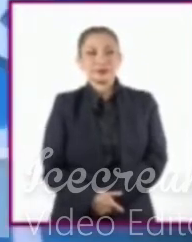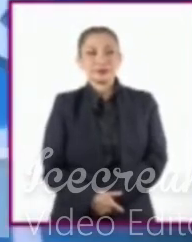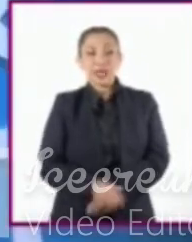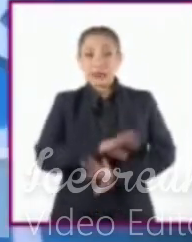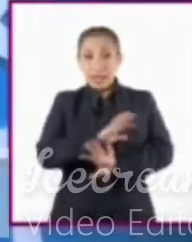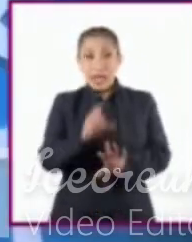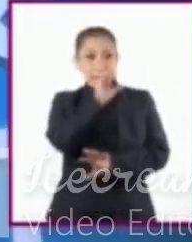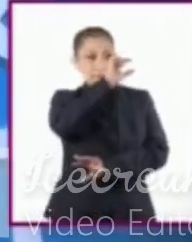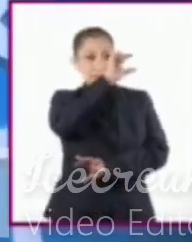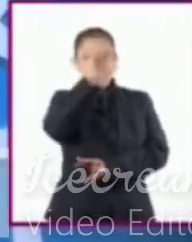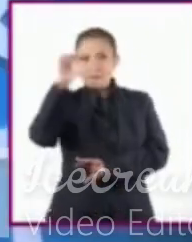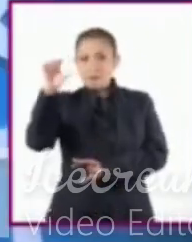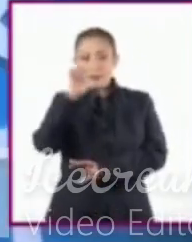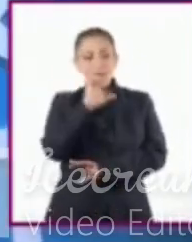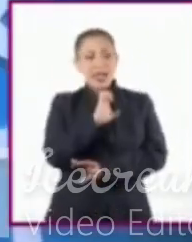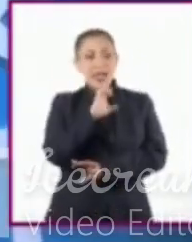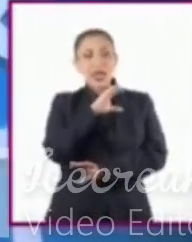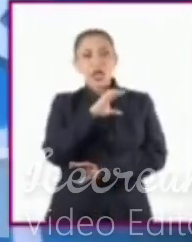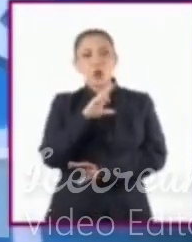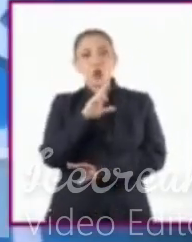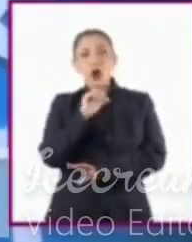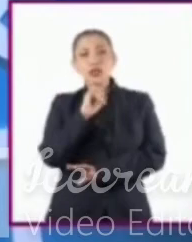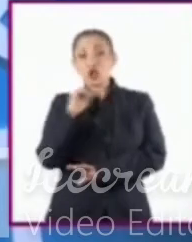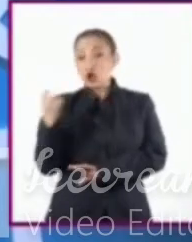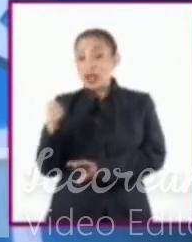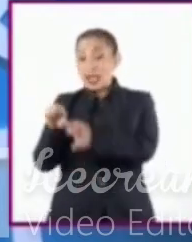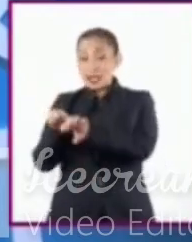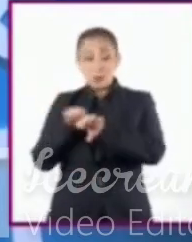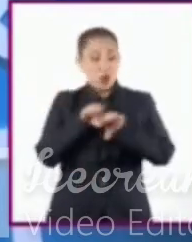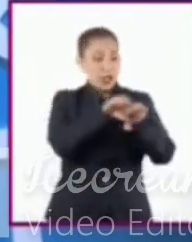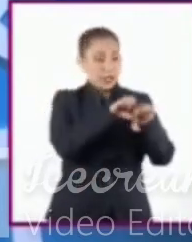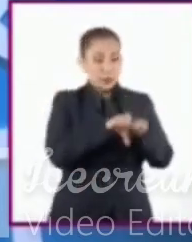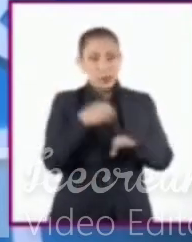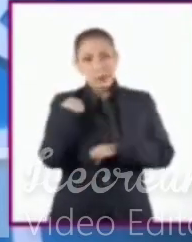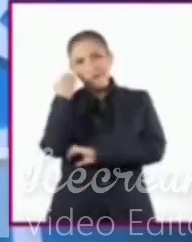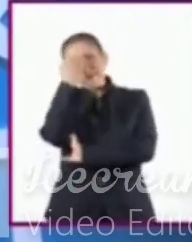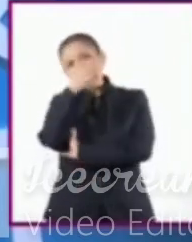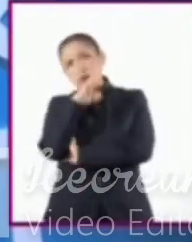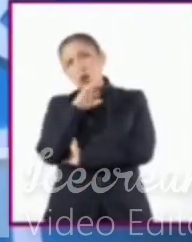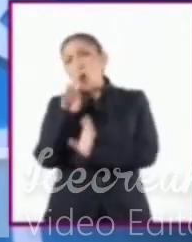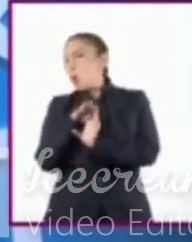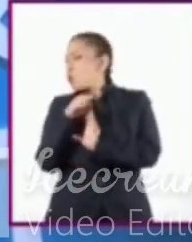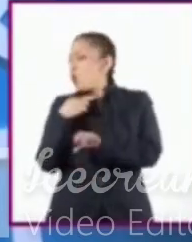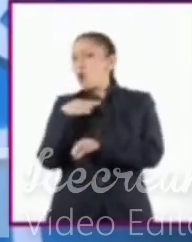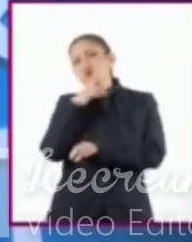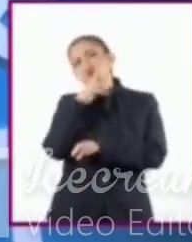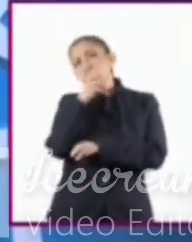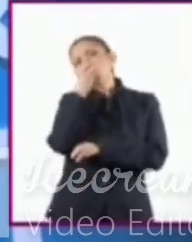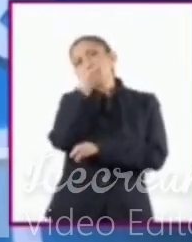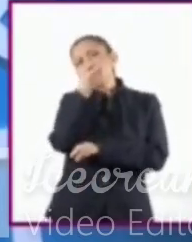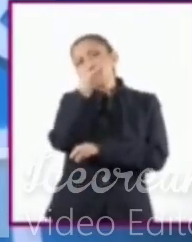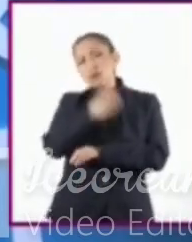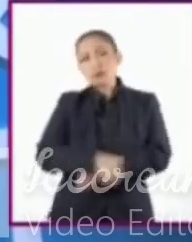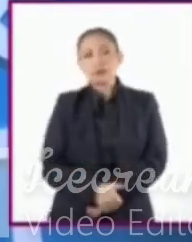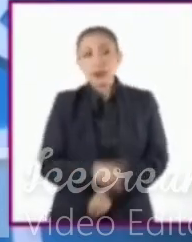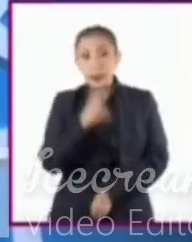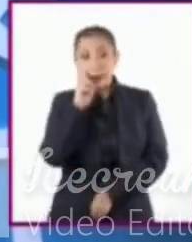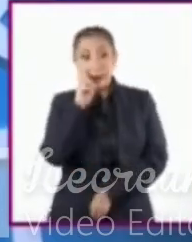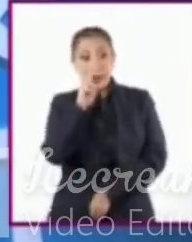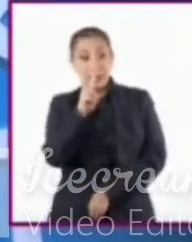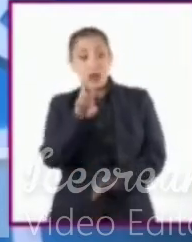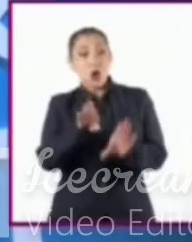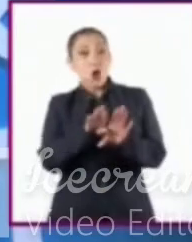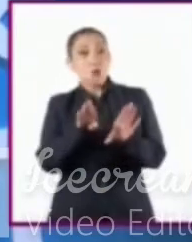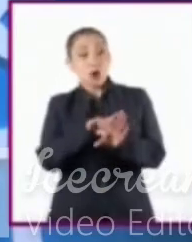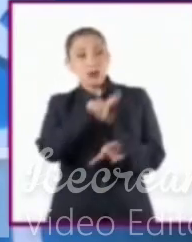Una vez planteada la ecuación, los alumnos de cada equipo comenzaron a analizar cómo resolver la ecuación propuesta. Veamos